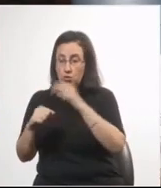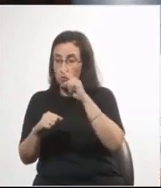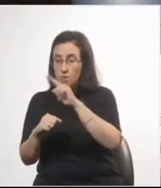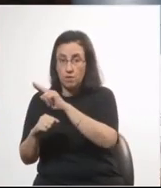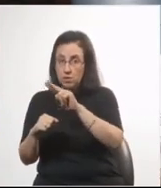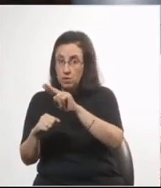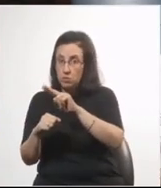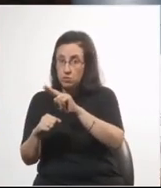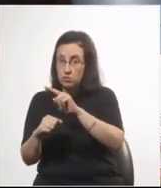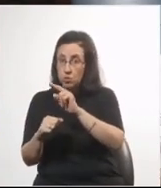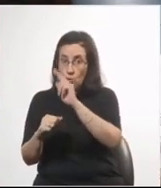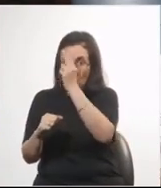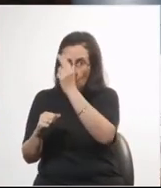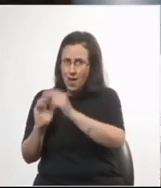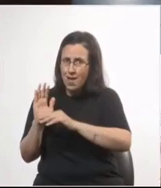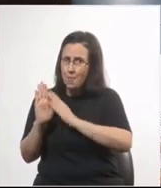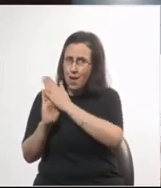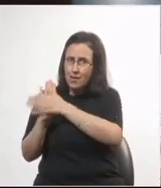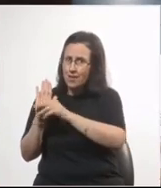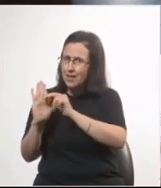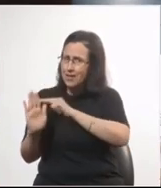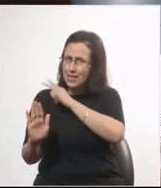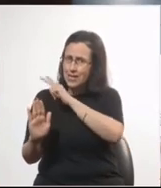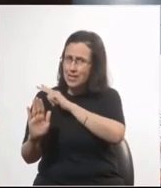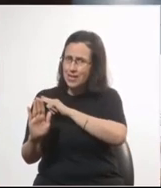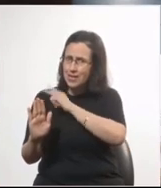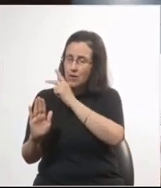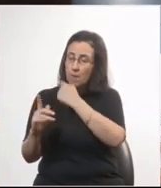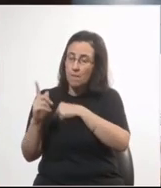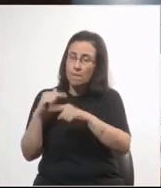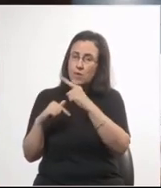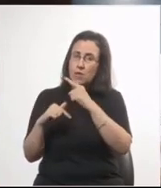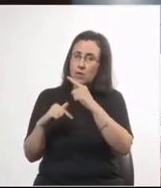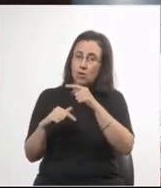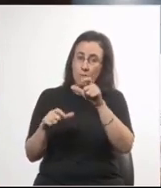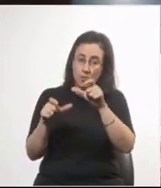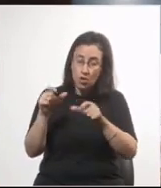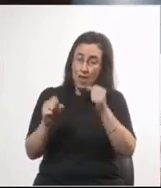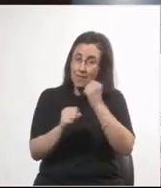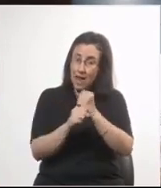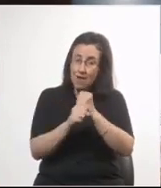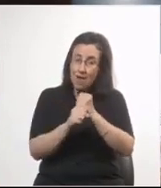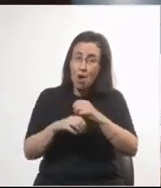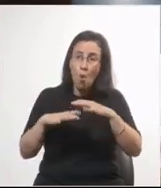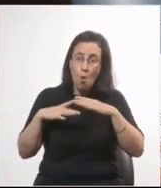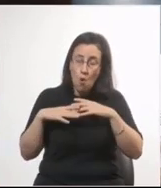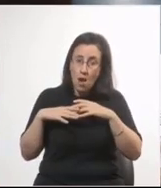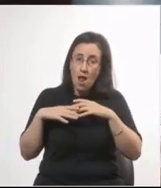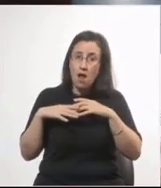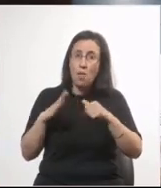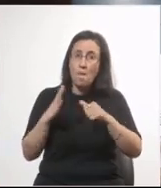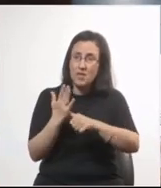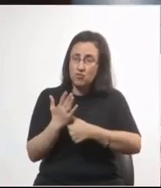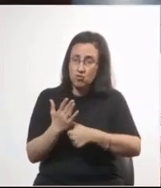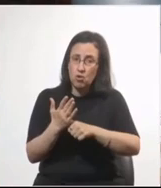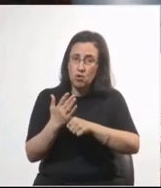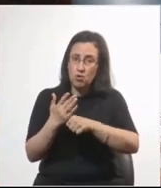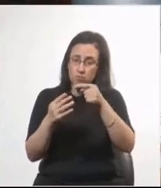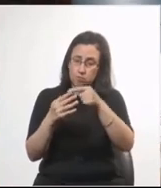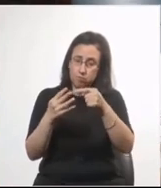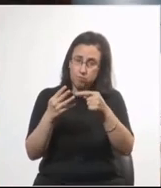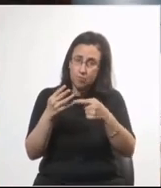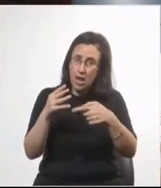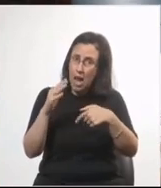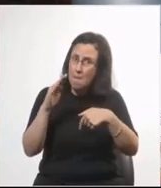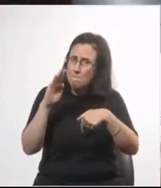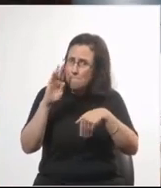más rico que en el 2019, pero las trabajadoras, los trabajadores, los jubilados, los pensionistas, esto es, la gran